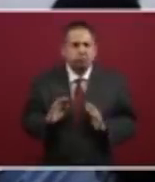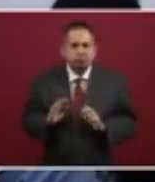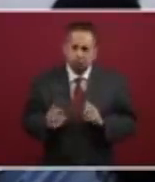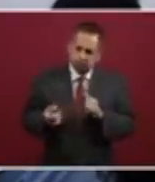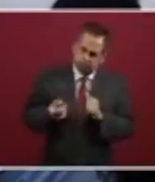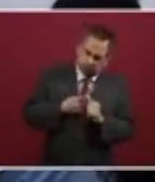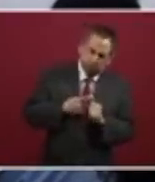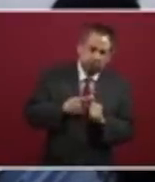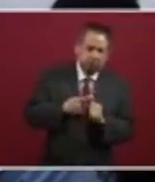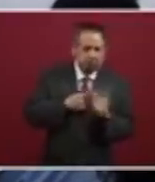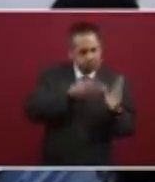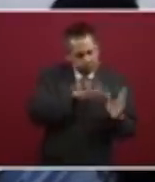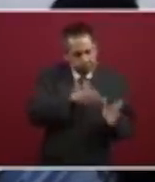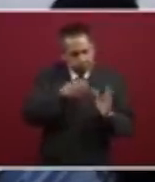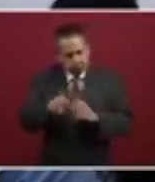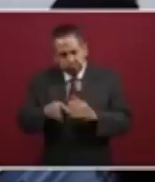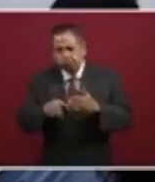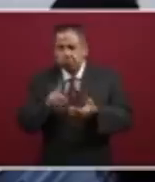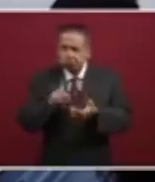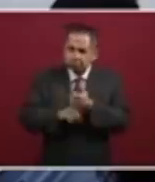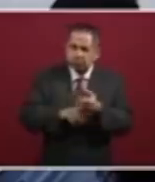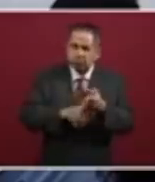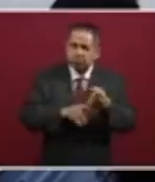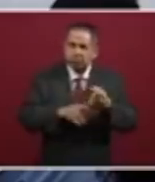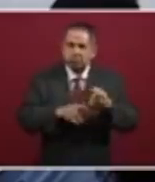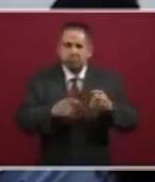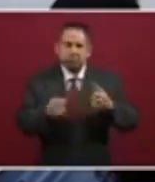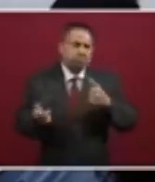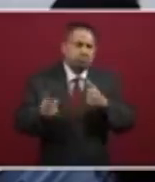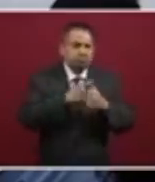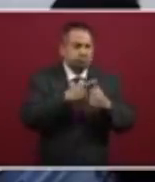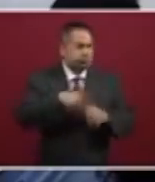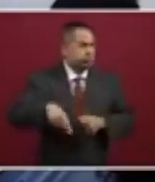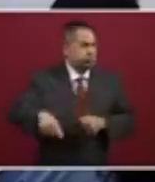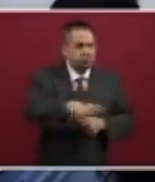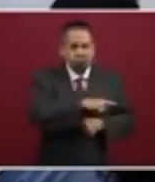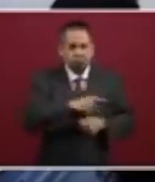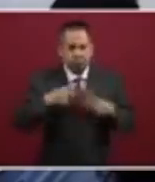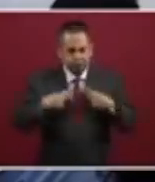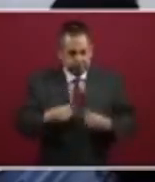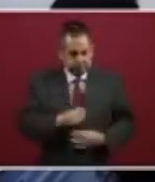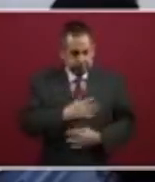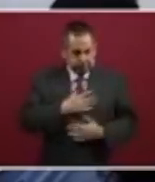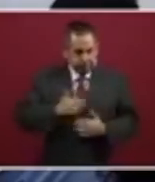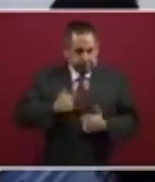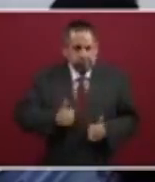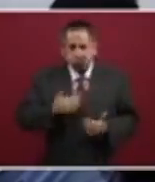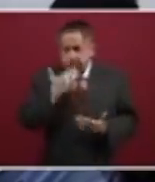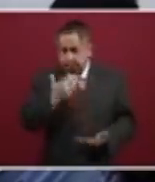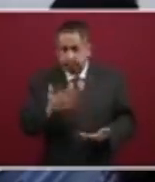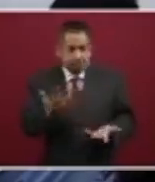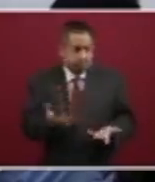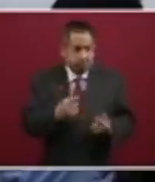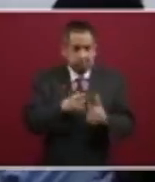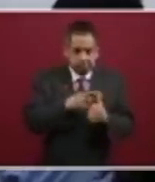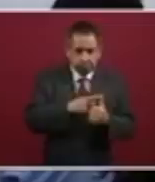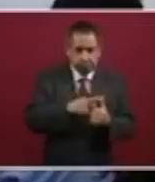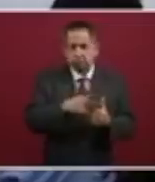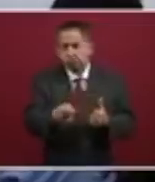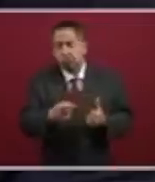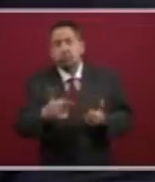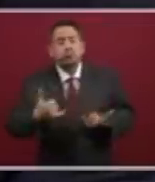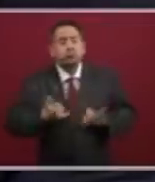Primero, sentar las bases para que haya bienestar, que tengamos opciones para los